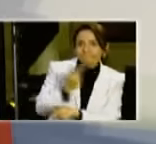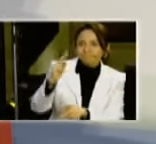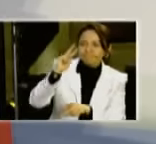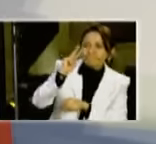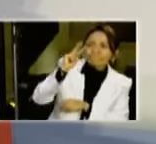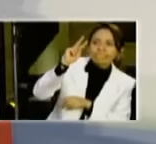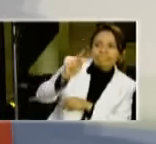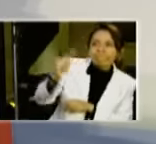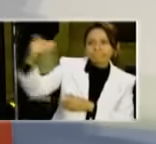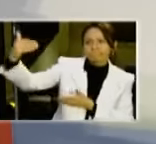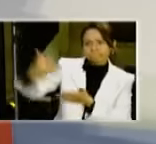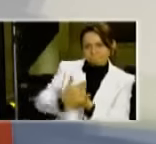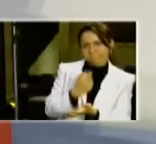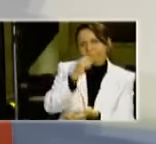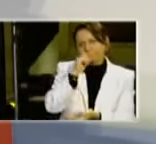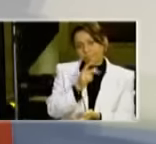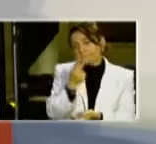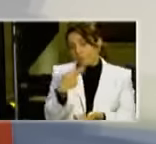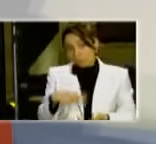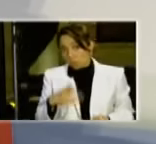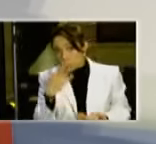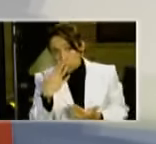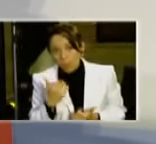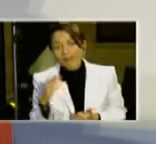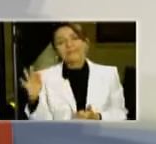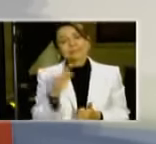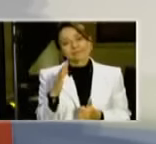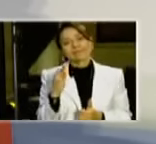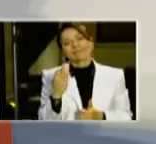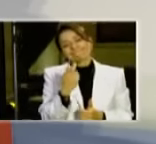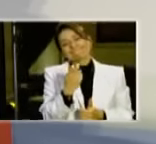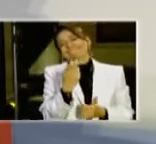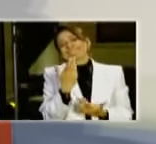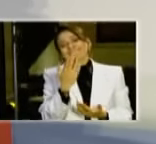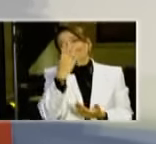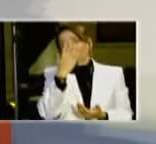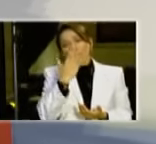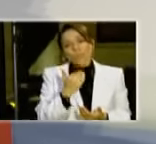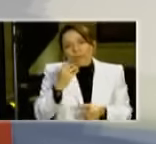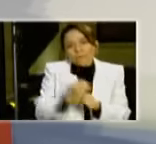integración, nos hace perder competitividad. Una mayor